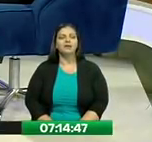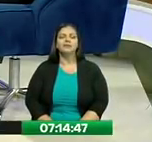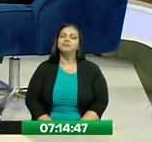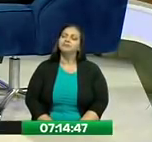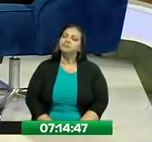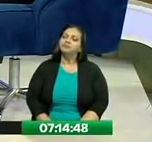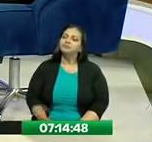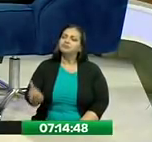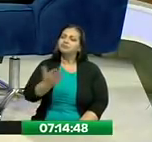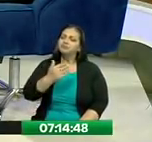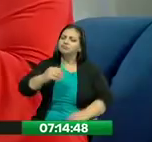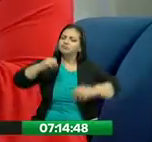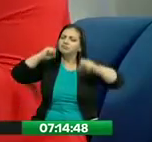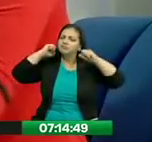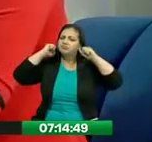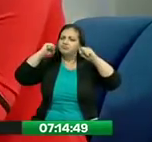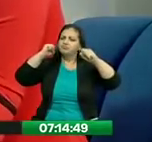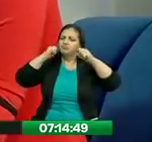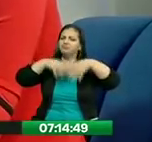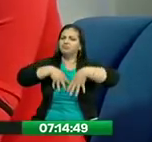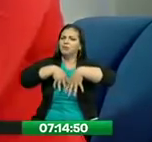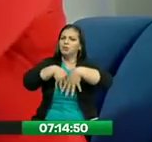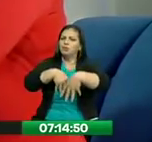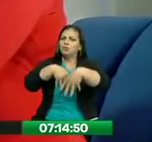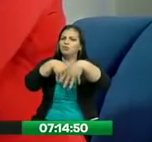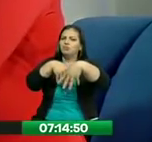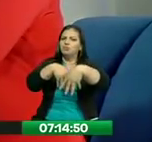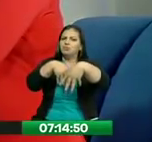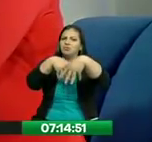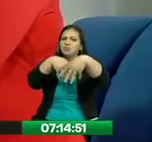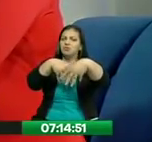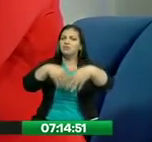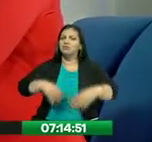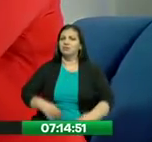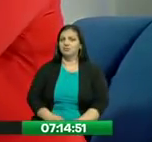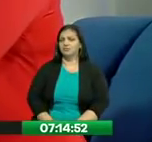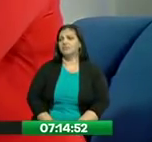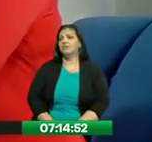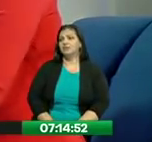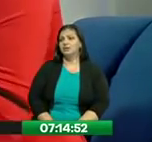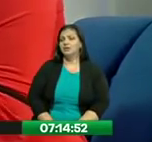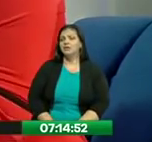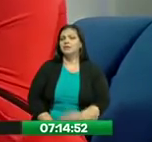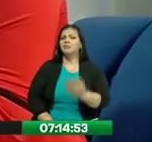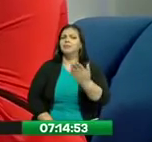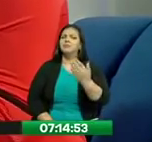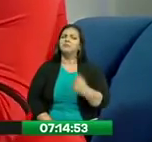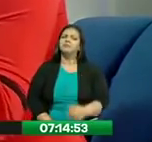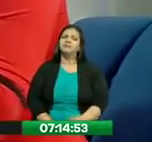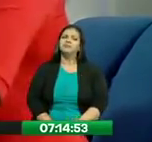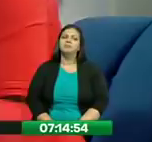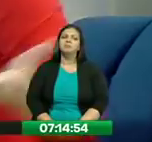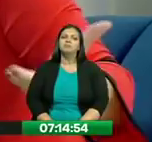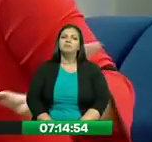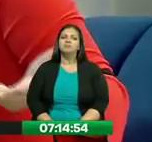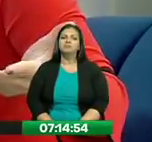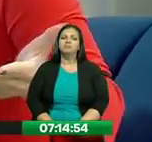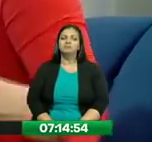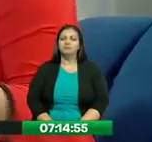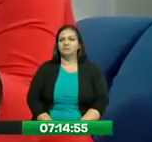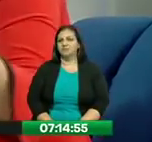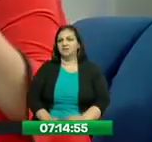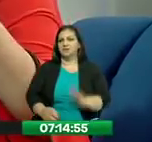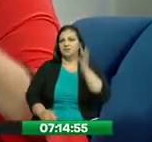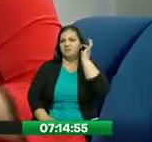marchas y protestas, ellos se han desmarcado del correísmo, y al igual que el gobierno nacional y que el propio presidente Moreno, Lourdes Tibán, por